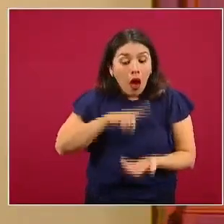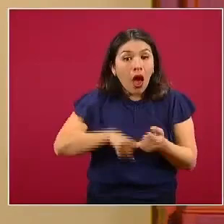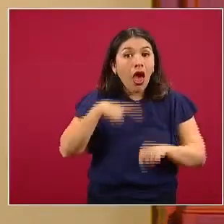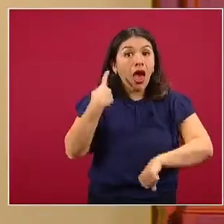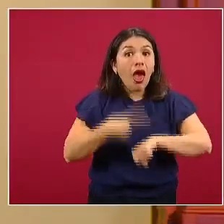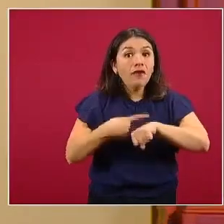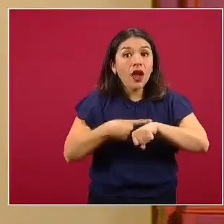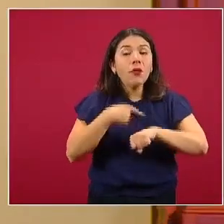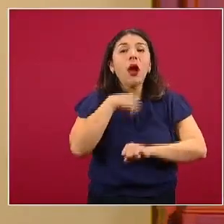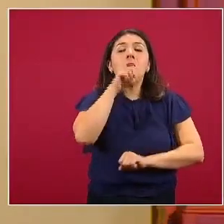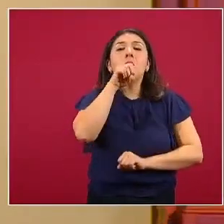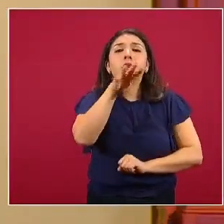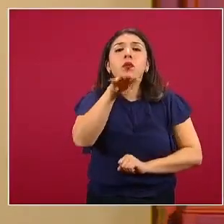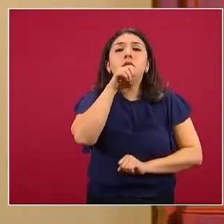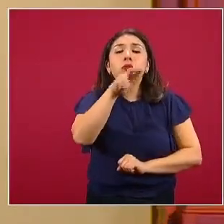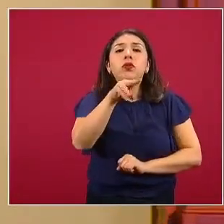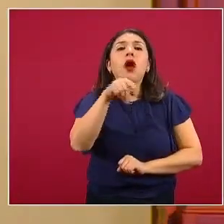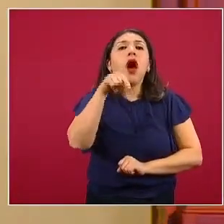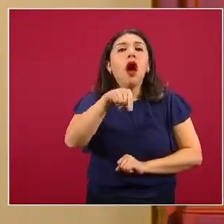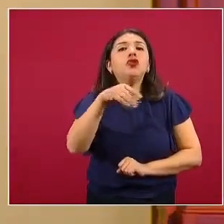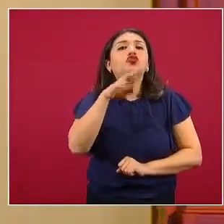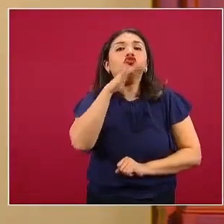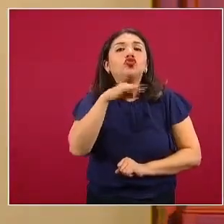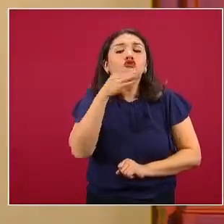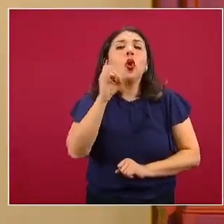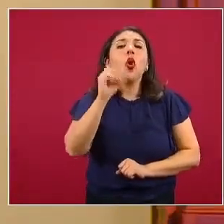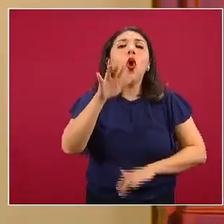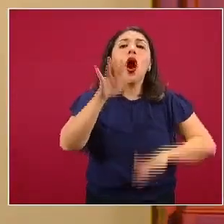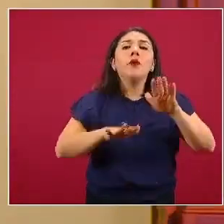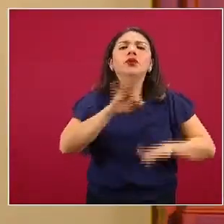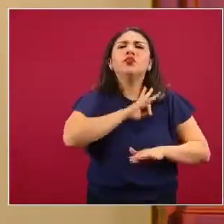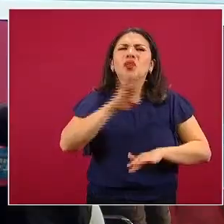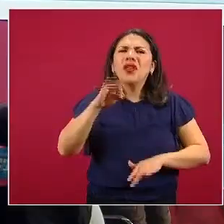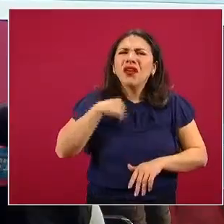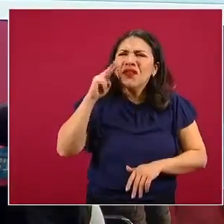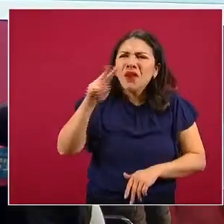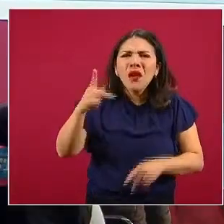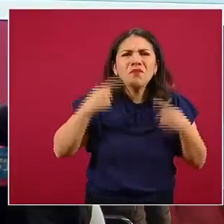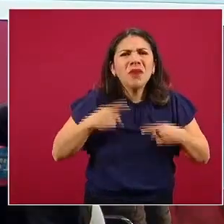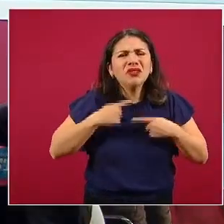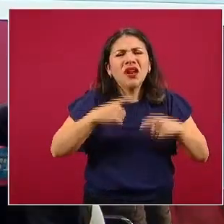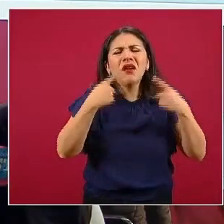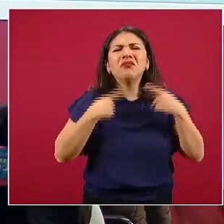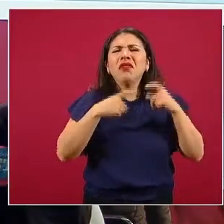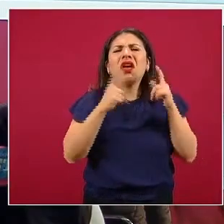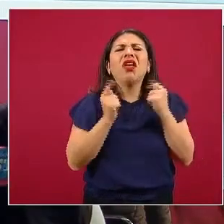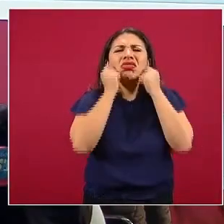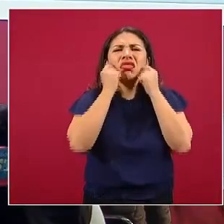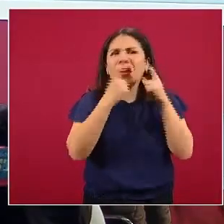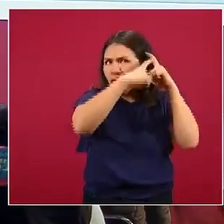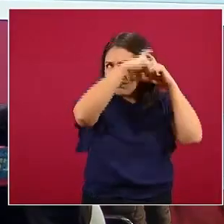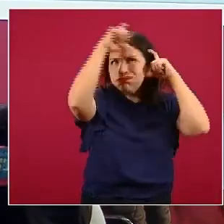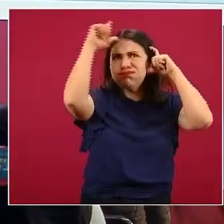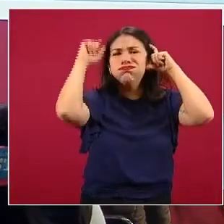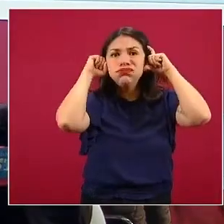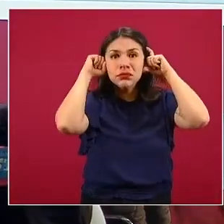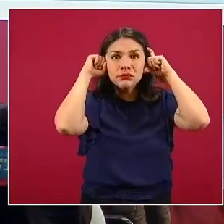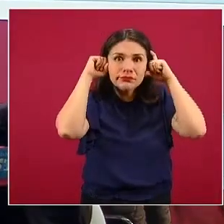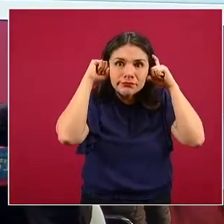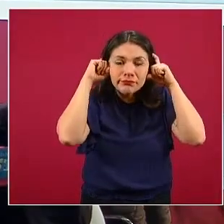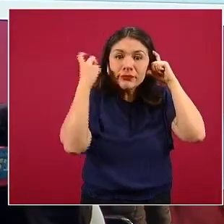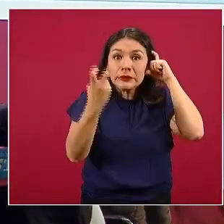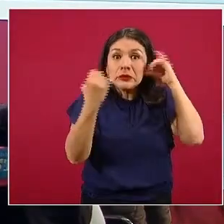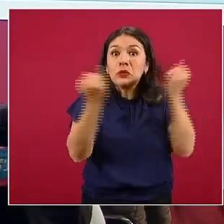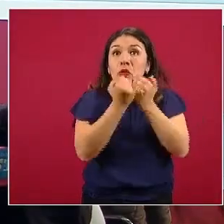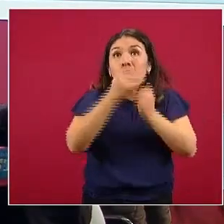tener en la parte baja del mentón, o en algunos casos también lo vemos colocado encima de la frente, y entonces lo que haya caído en la frente